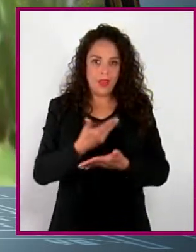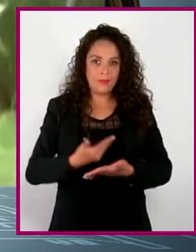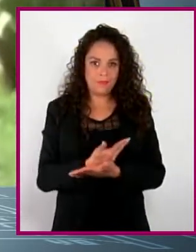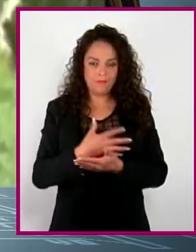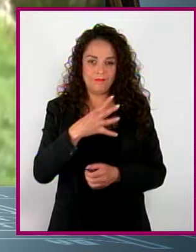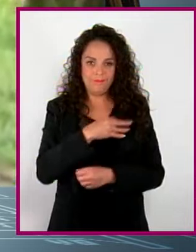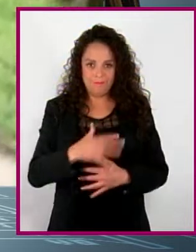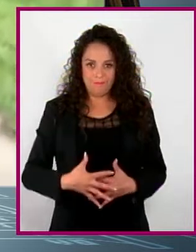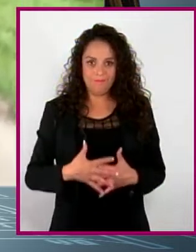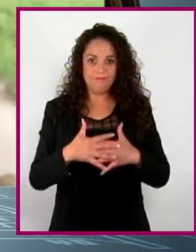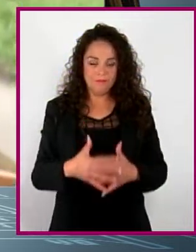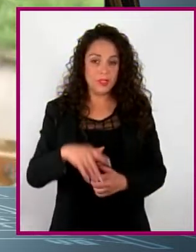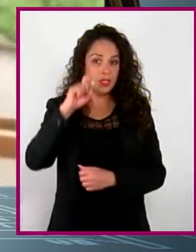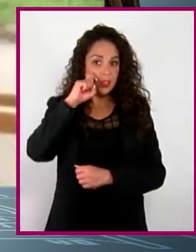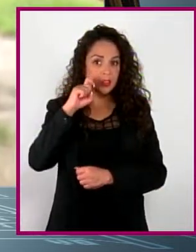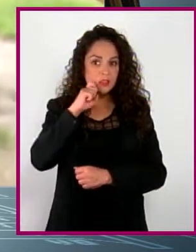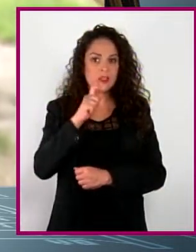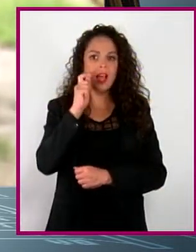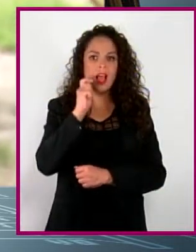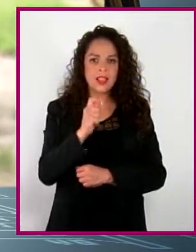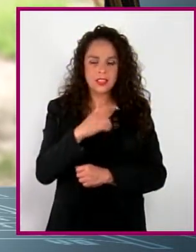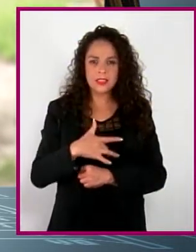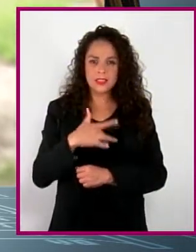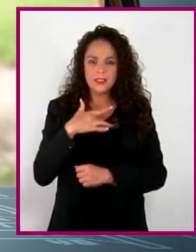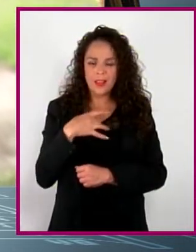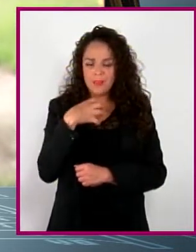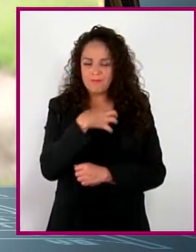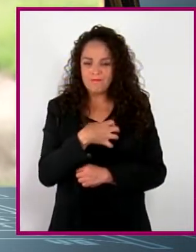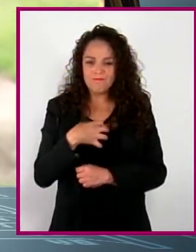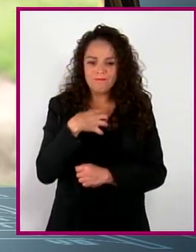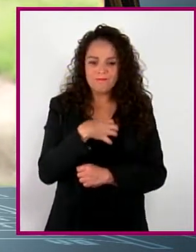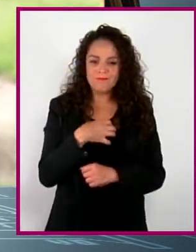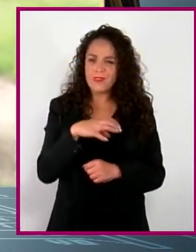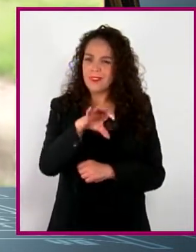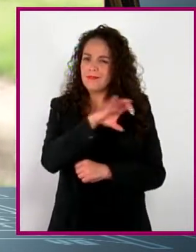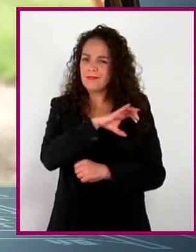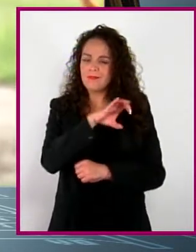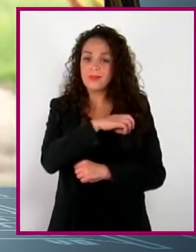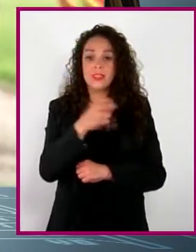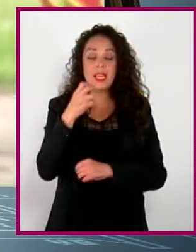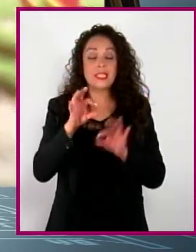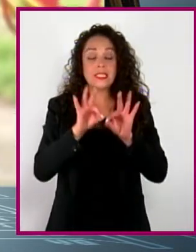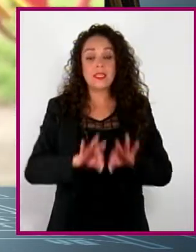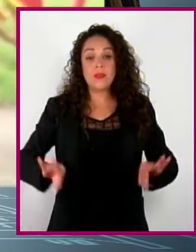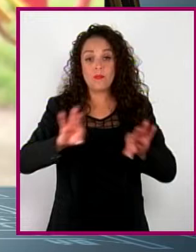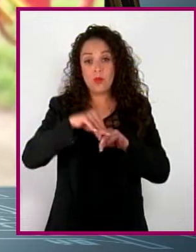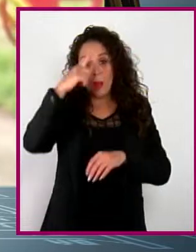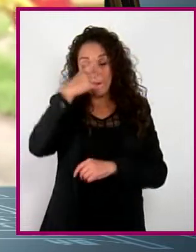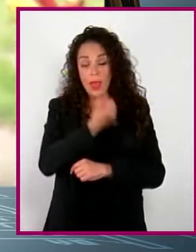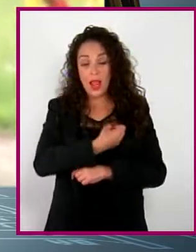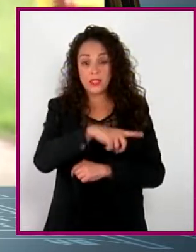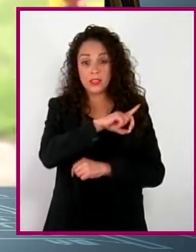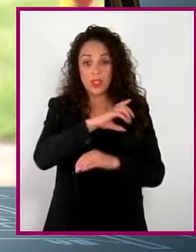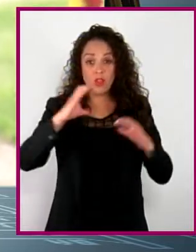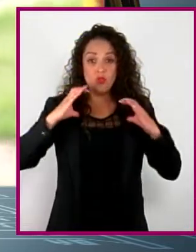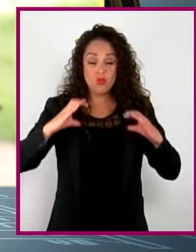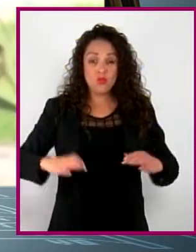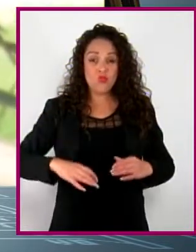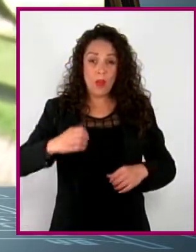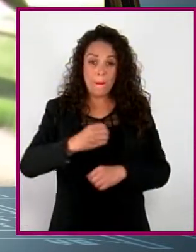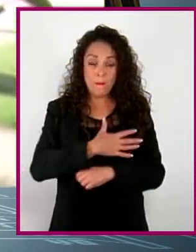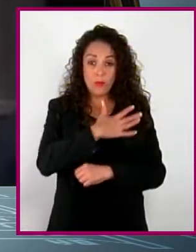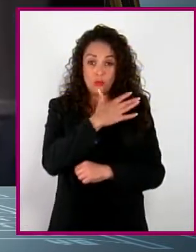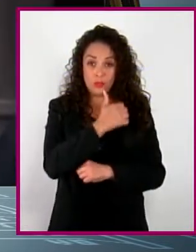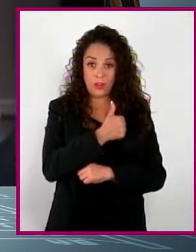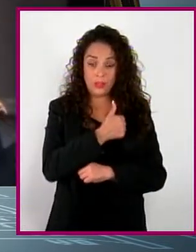es disfrutar el afecto. Vivir una sexualidad sana y plena es importantísimo para nuestra salud física y emocional. Por eso,